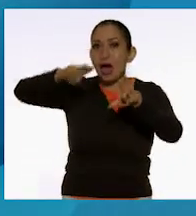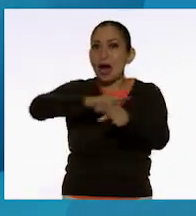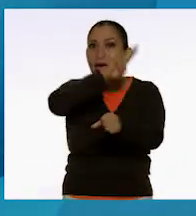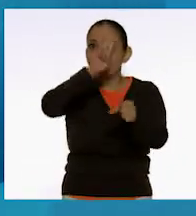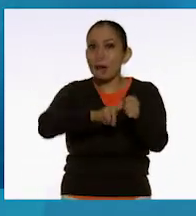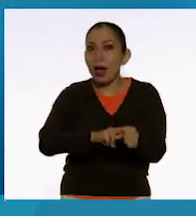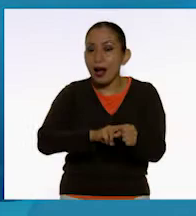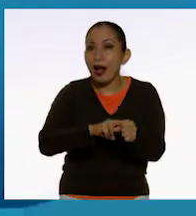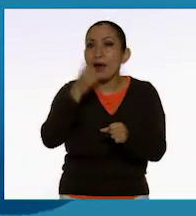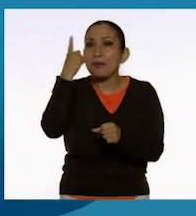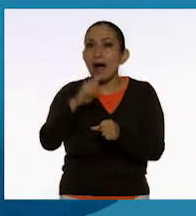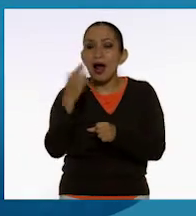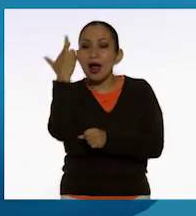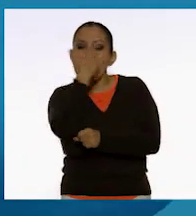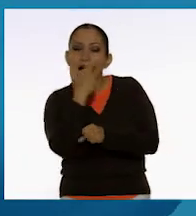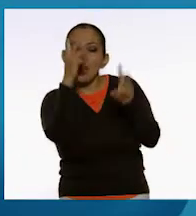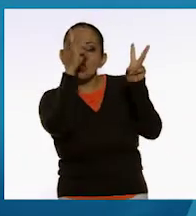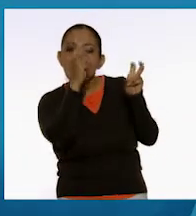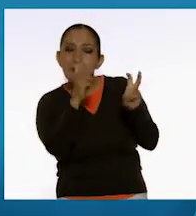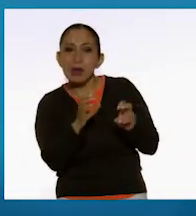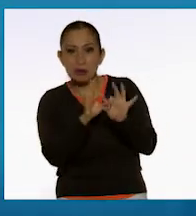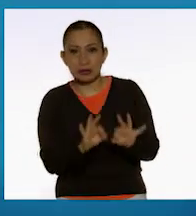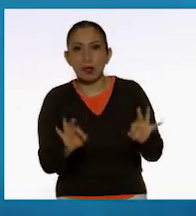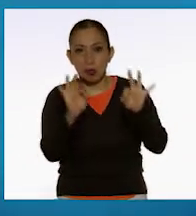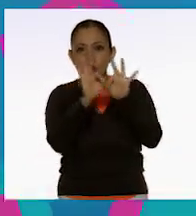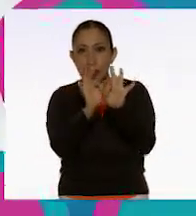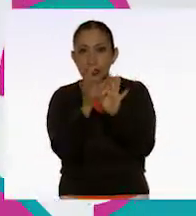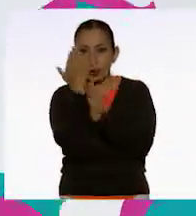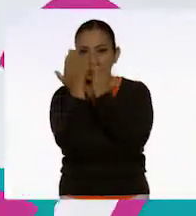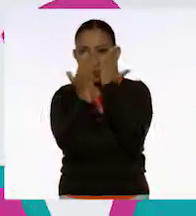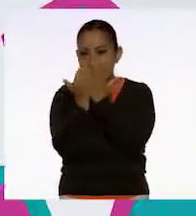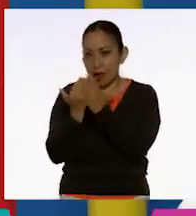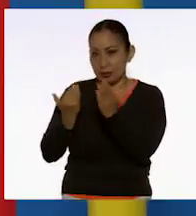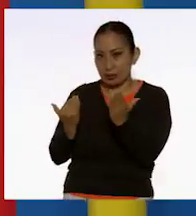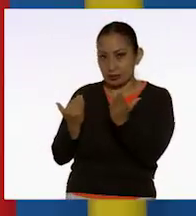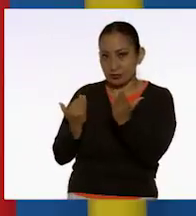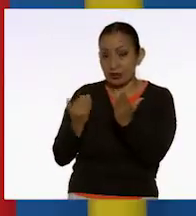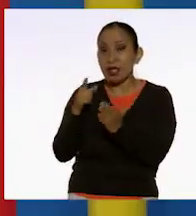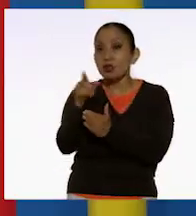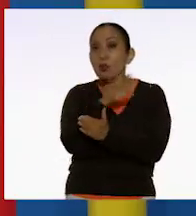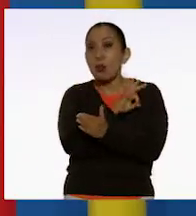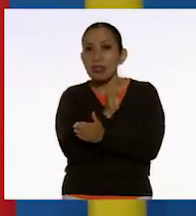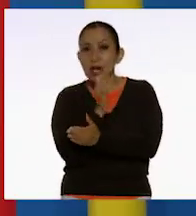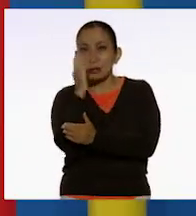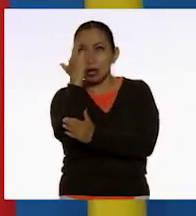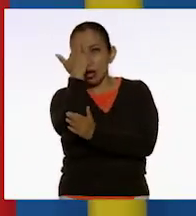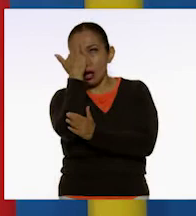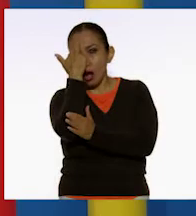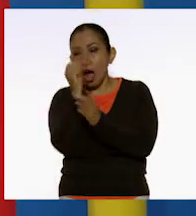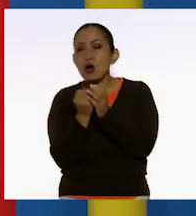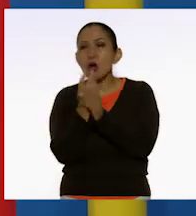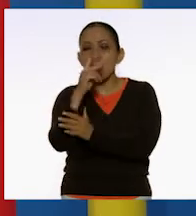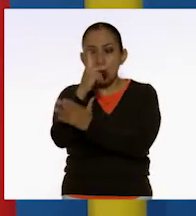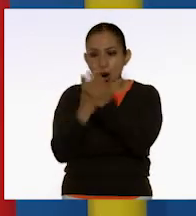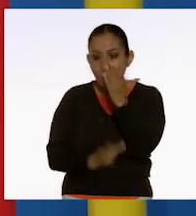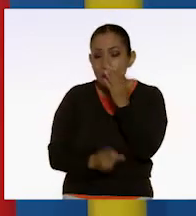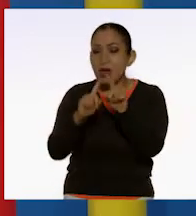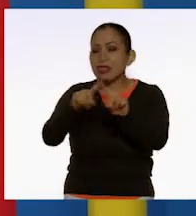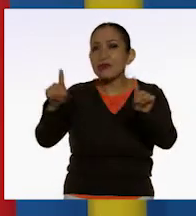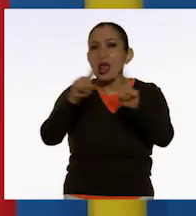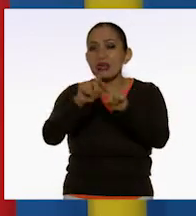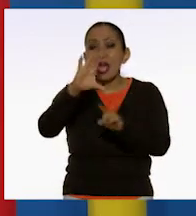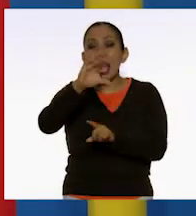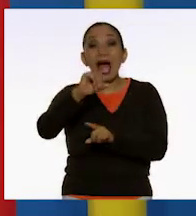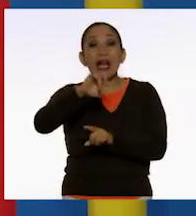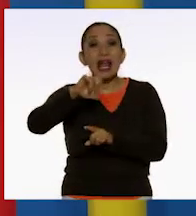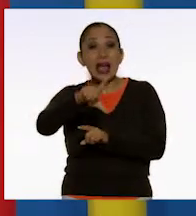Naturaleza para revisar los temas más relevantes que se han estudiado. Y tienen la opción de revisar de nuevo los programas en diversos canales